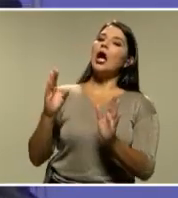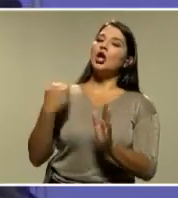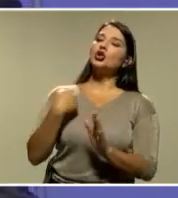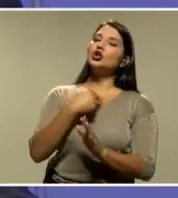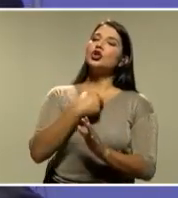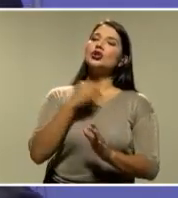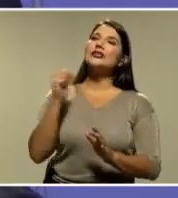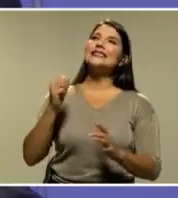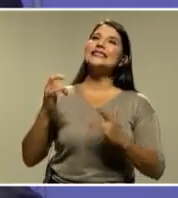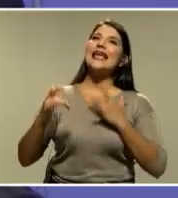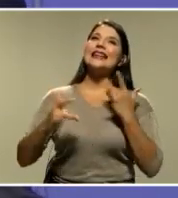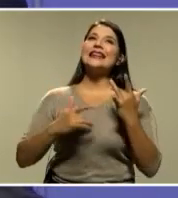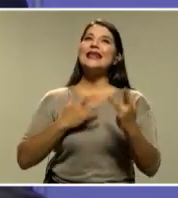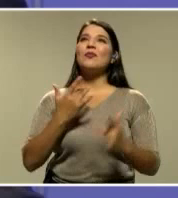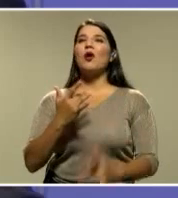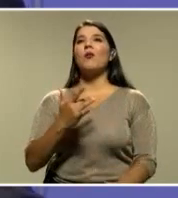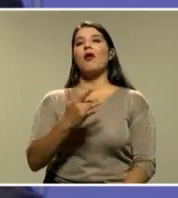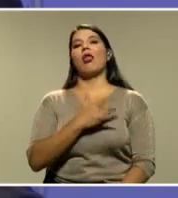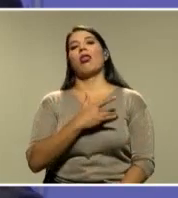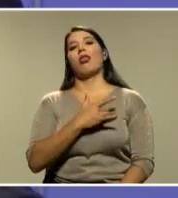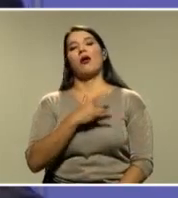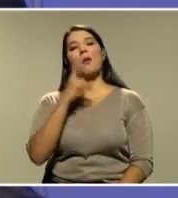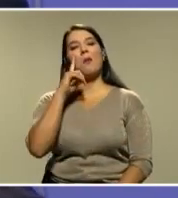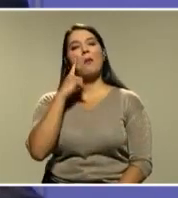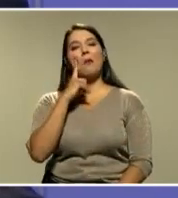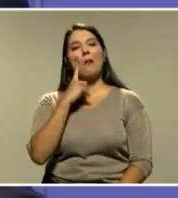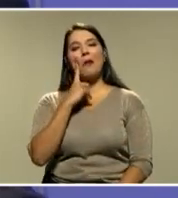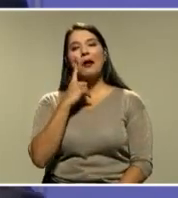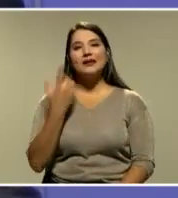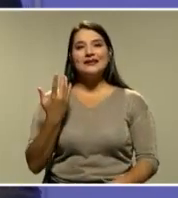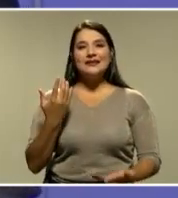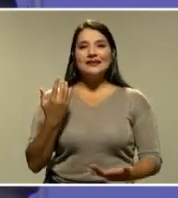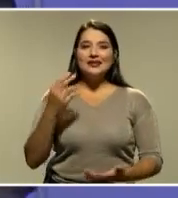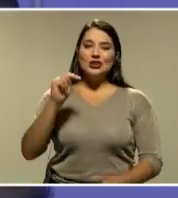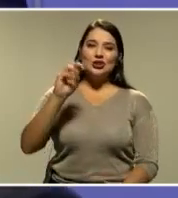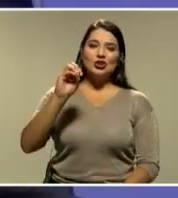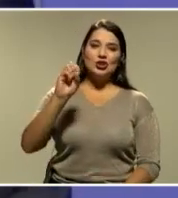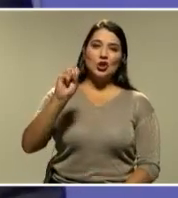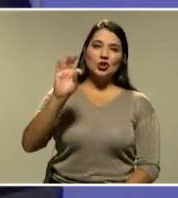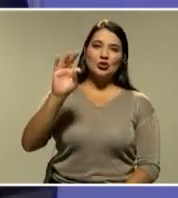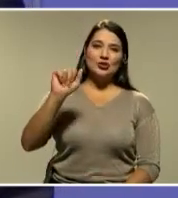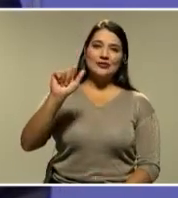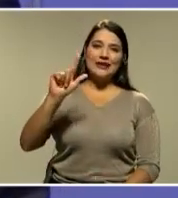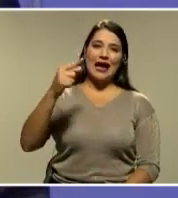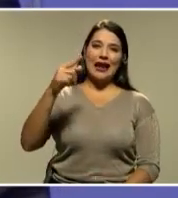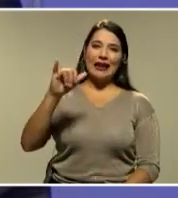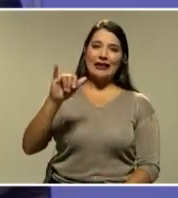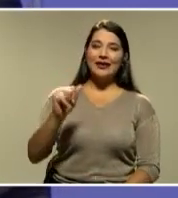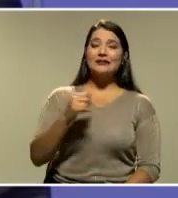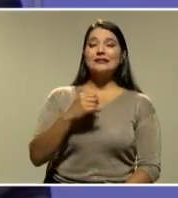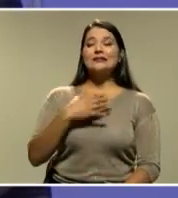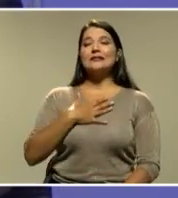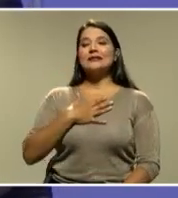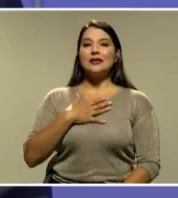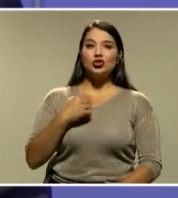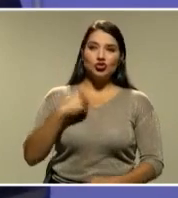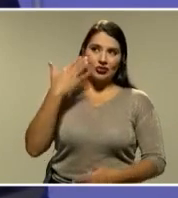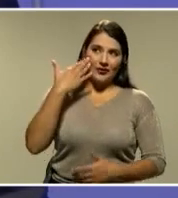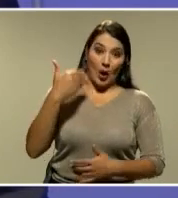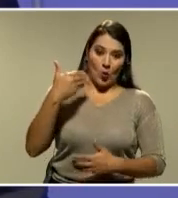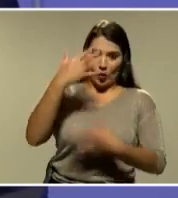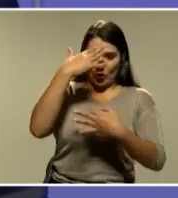nostalgia. Es algo que yo sabía y que lo tenía presupuestado, de que una vez que tomara esta decisión del cambio,